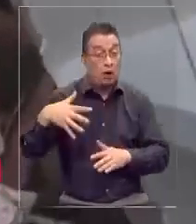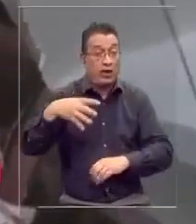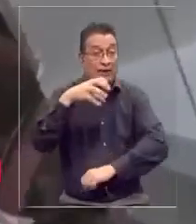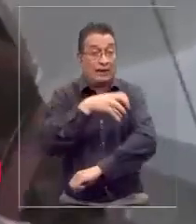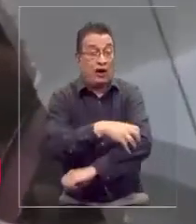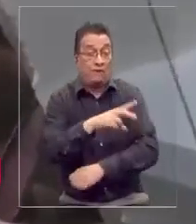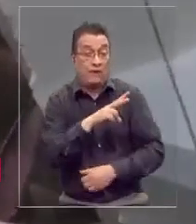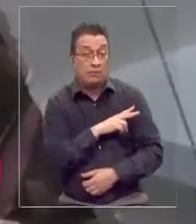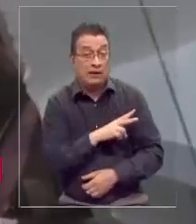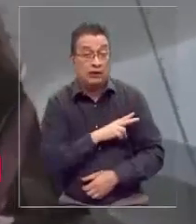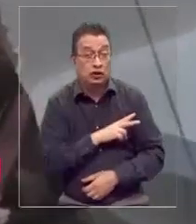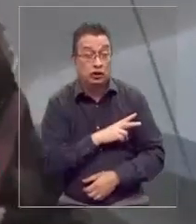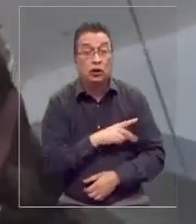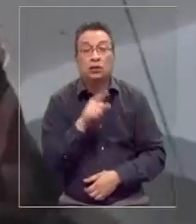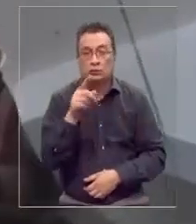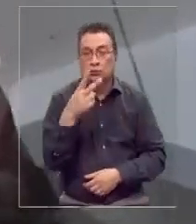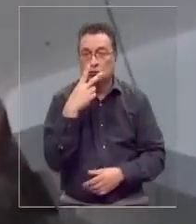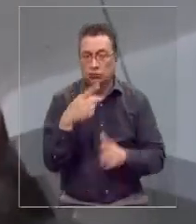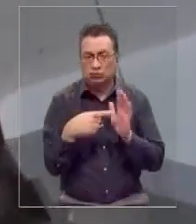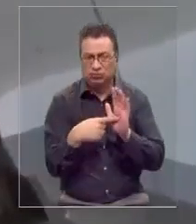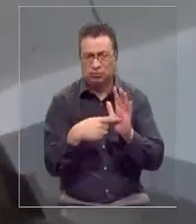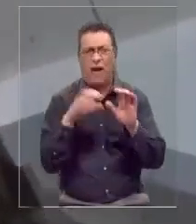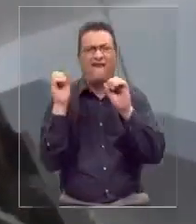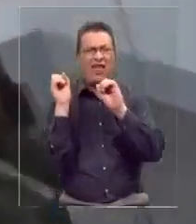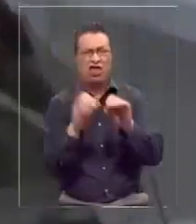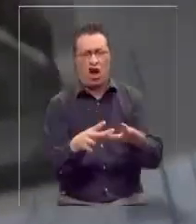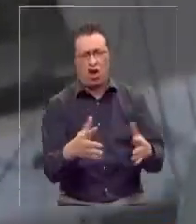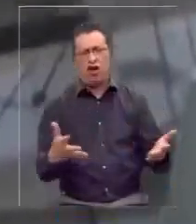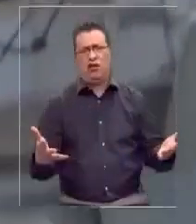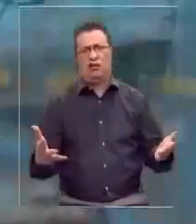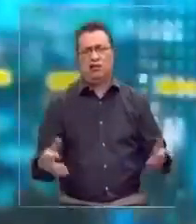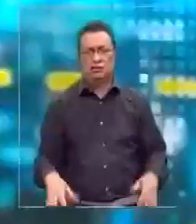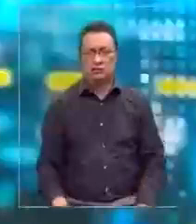región, el que muestra claras señales de abandono.